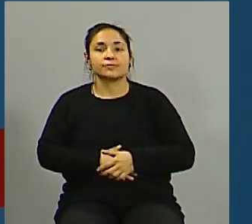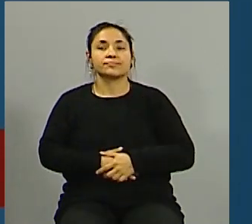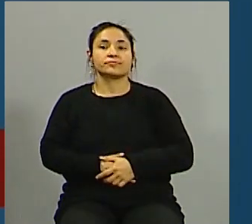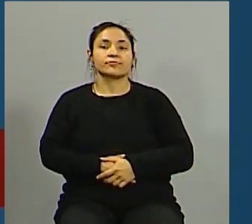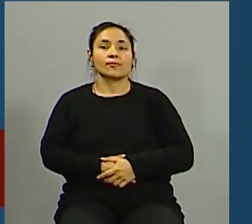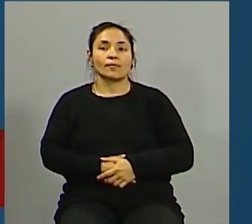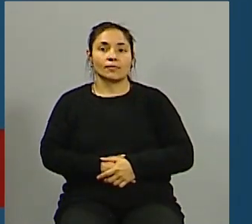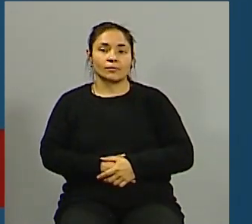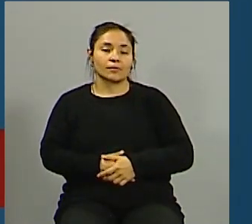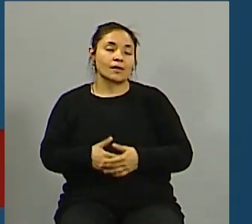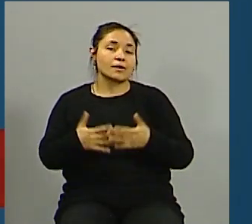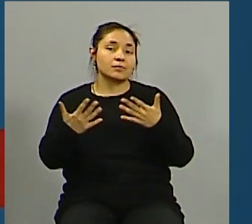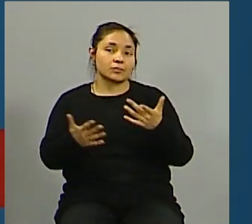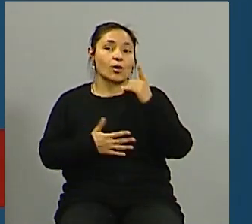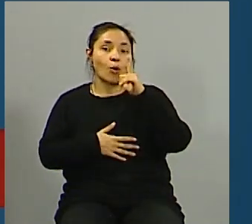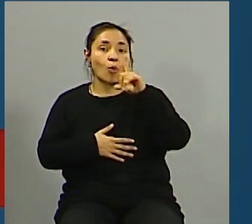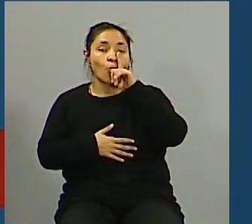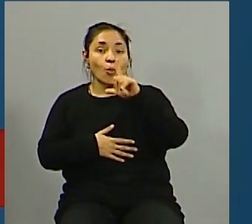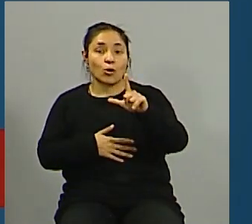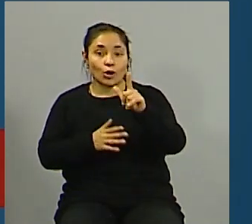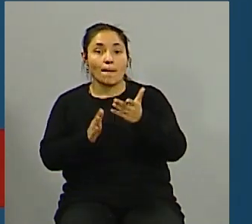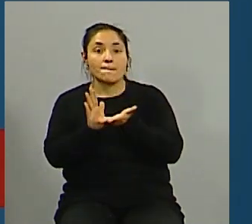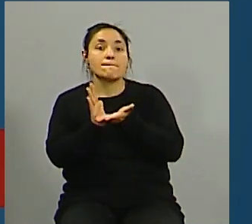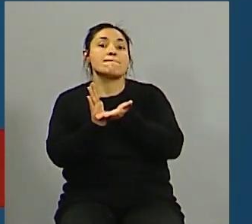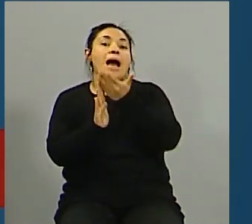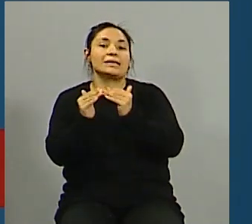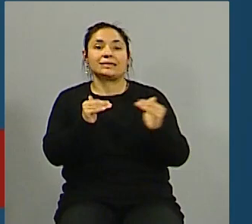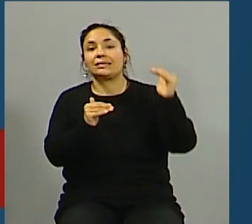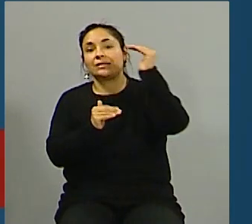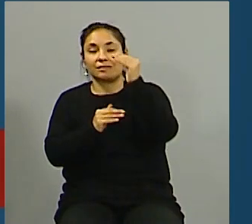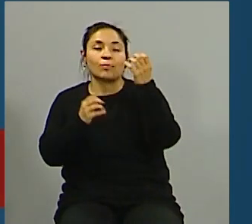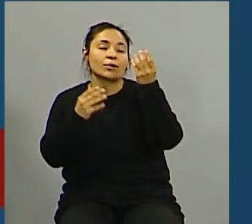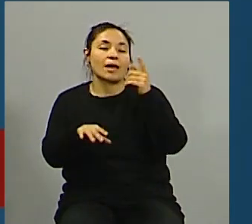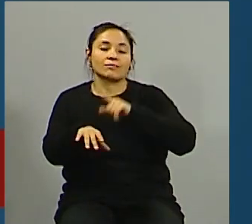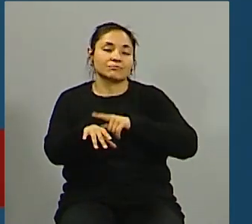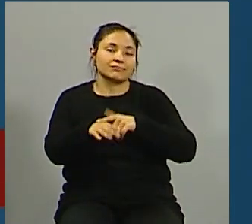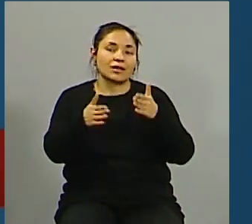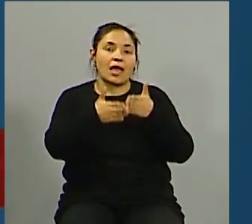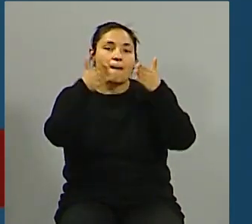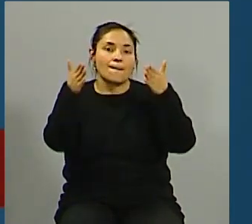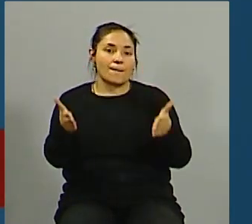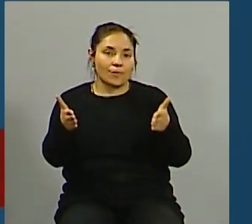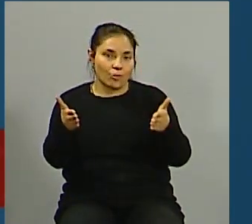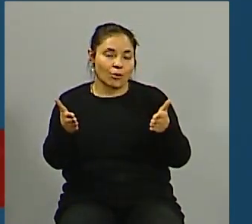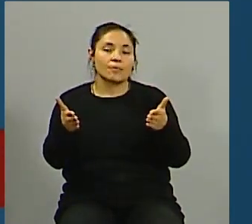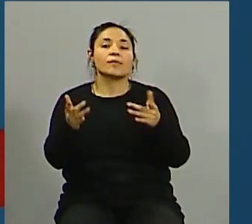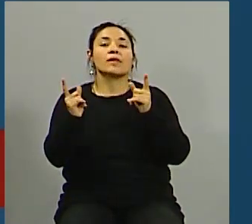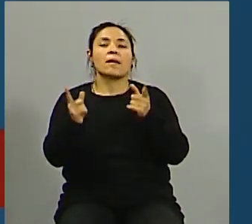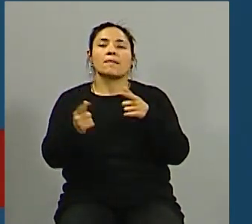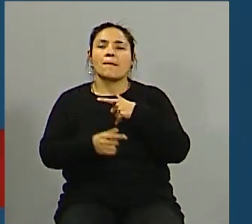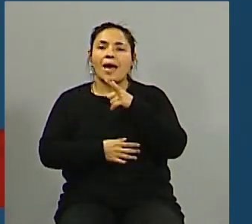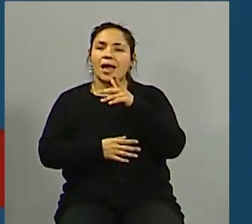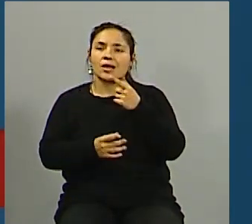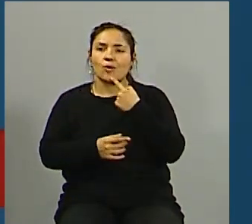Por lo tanto, es de esperar que el índice de julio dé más alto, justamente por este componente estacional. De hecho, hay algunas estimaciones